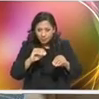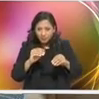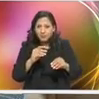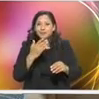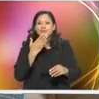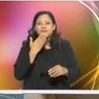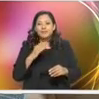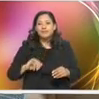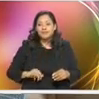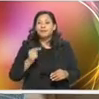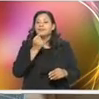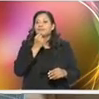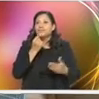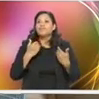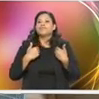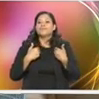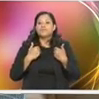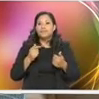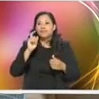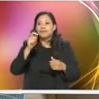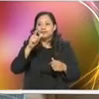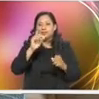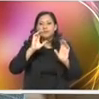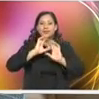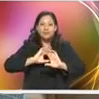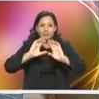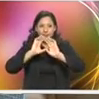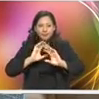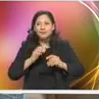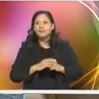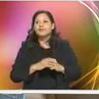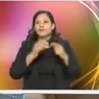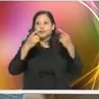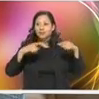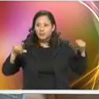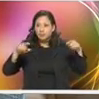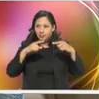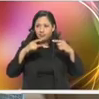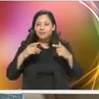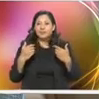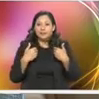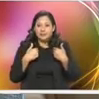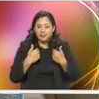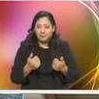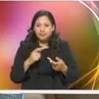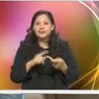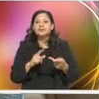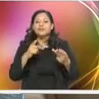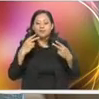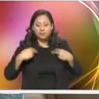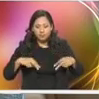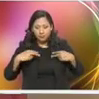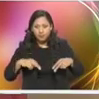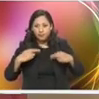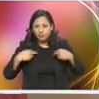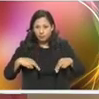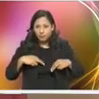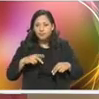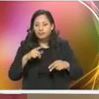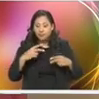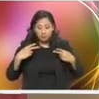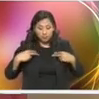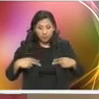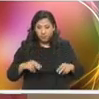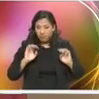están entendiendo lo que es el bel canto, lo que es la música, lo que es el vestuario. Es Sí. una puesta con un